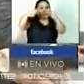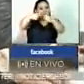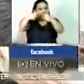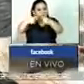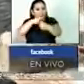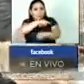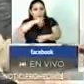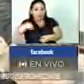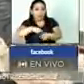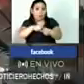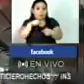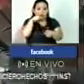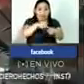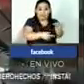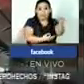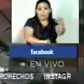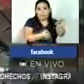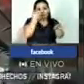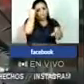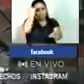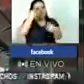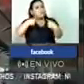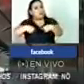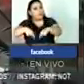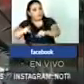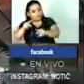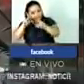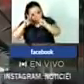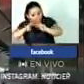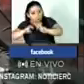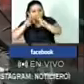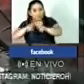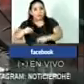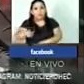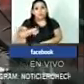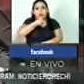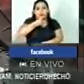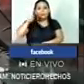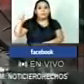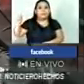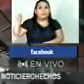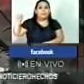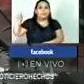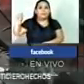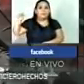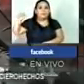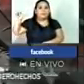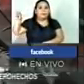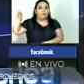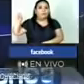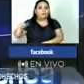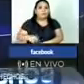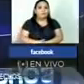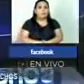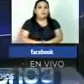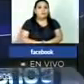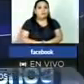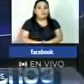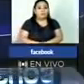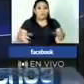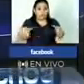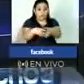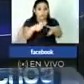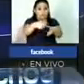entre otros. La iniciativa continuará en estudio. Tatiana Funes, Noticiero Hechos. Y la